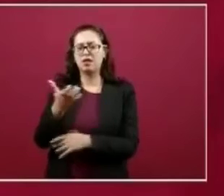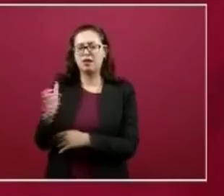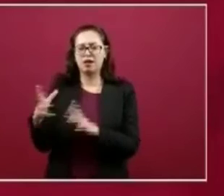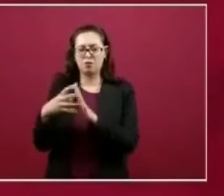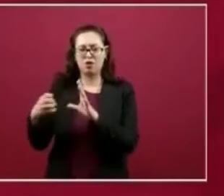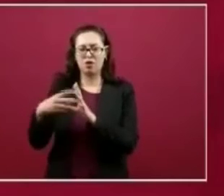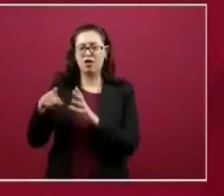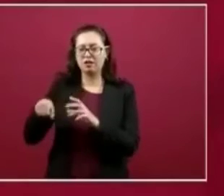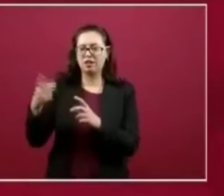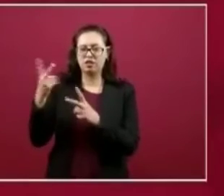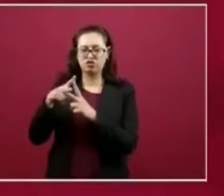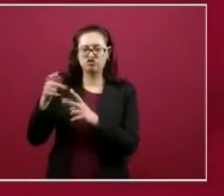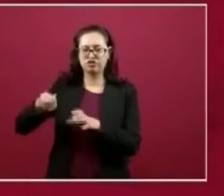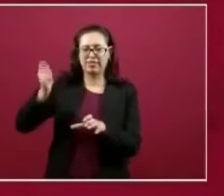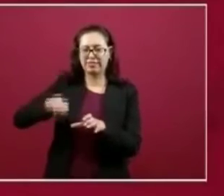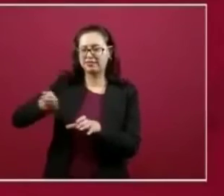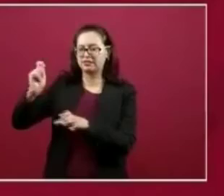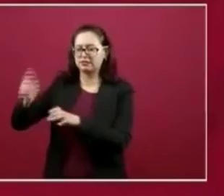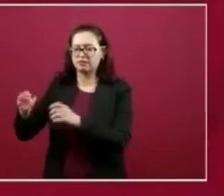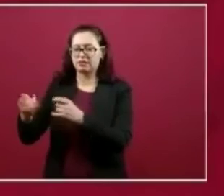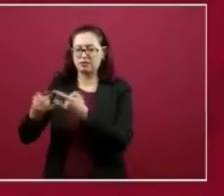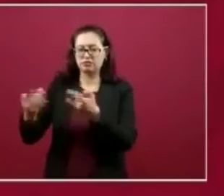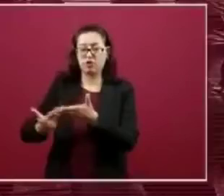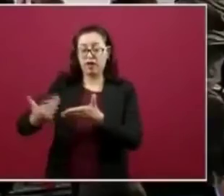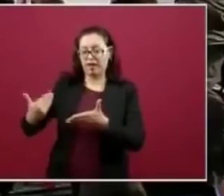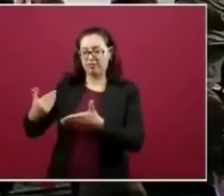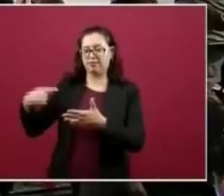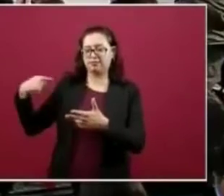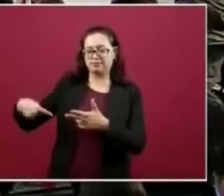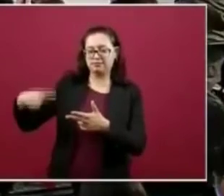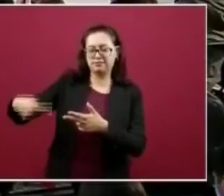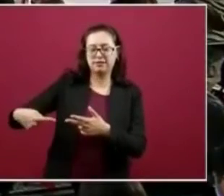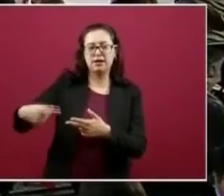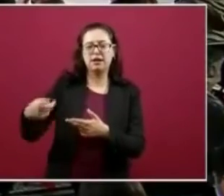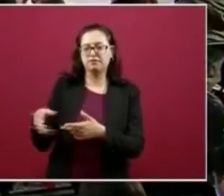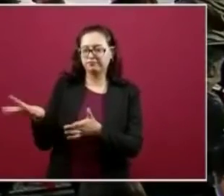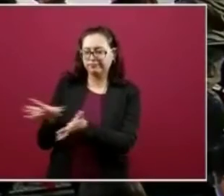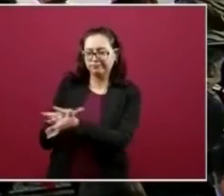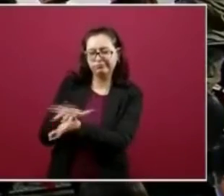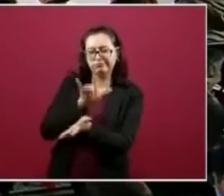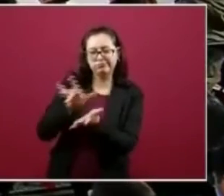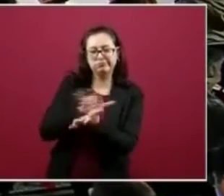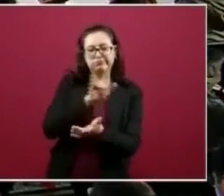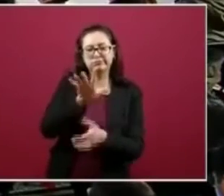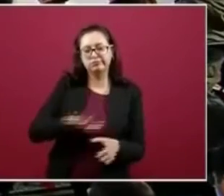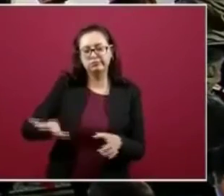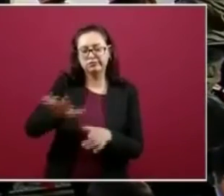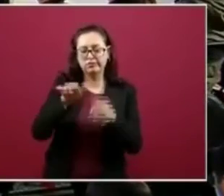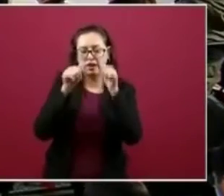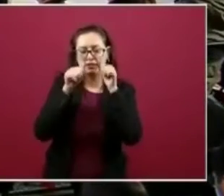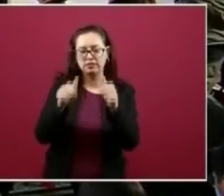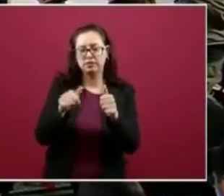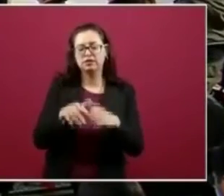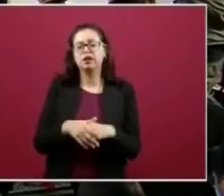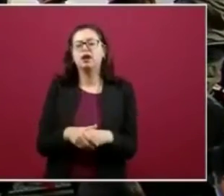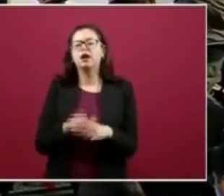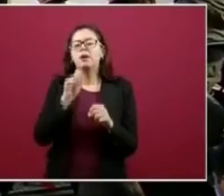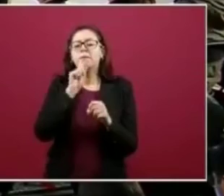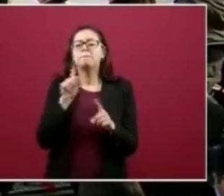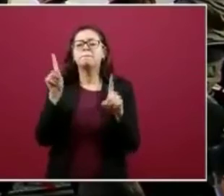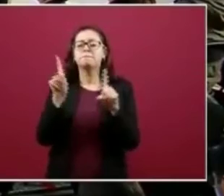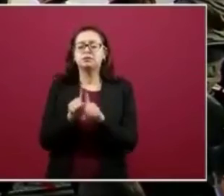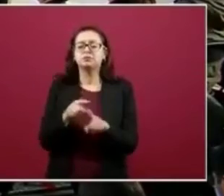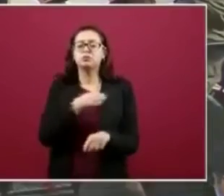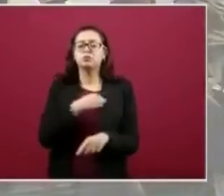algodonero. En materia de atención, vamos a promover que en los municipios y en las entidades federativas